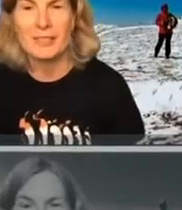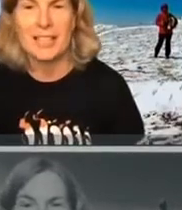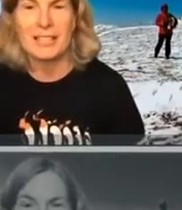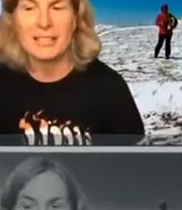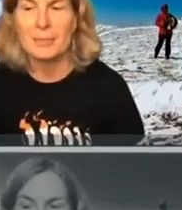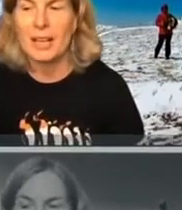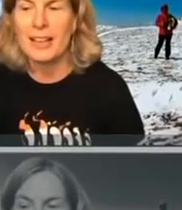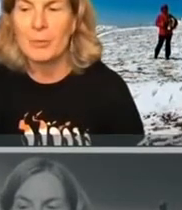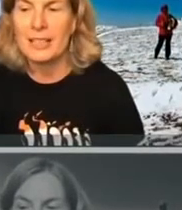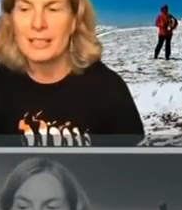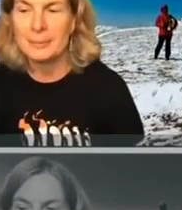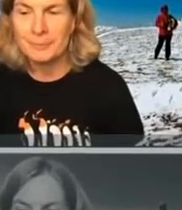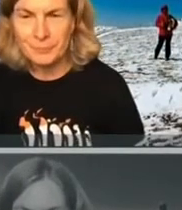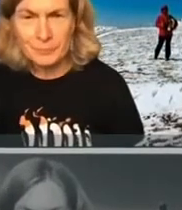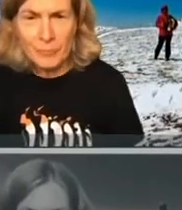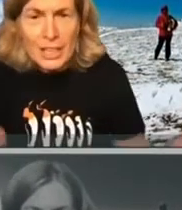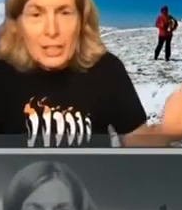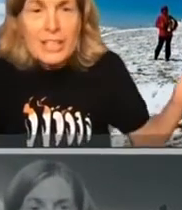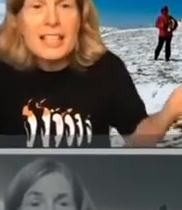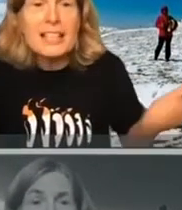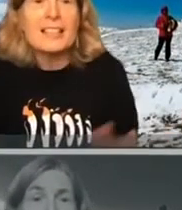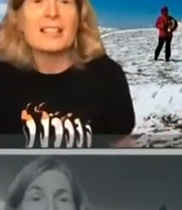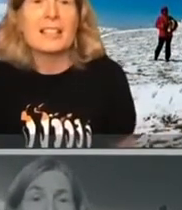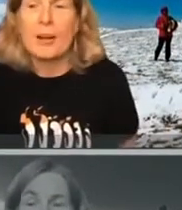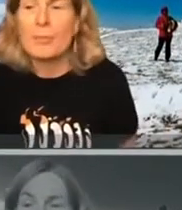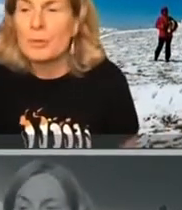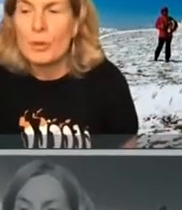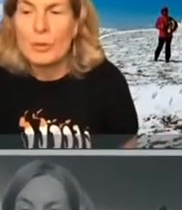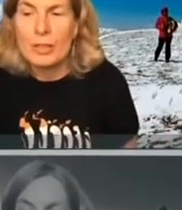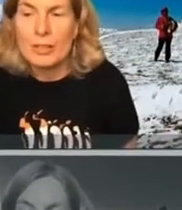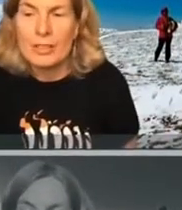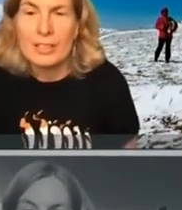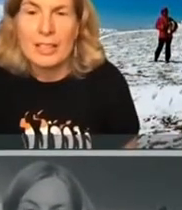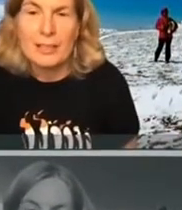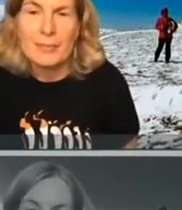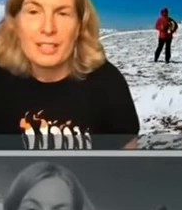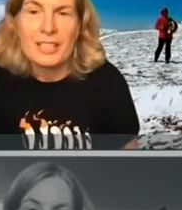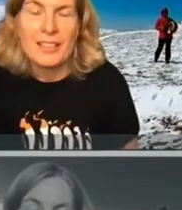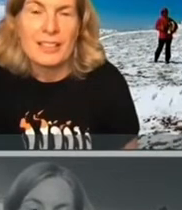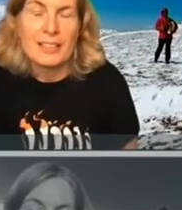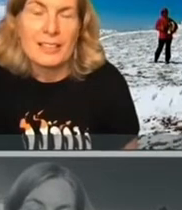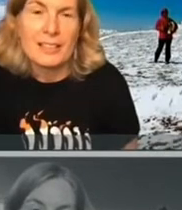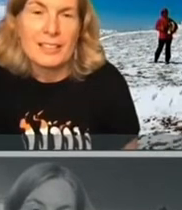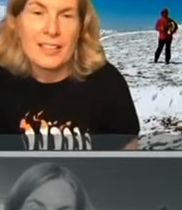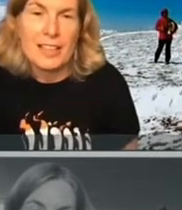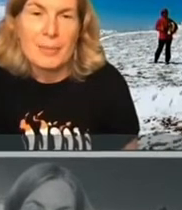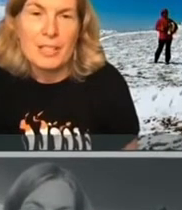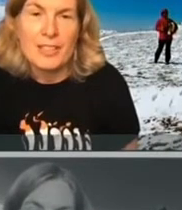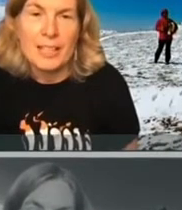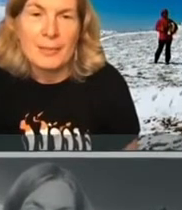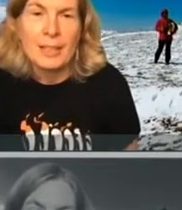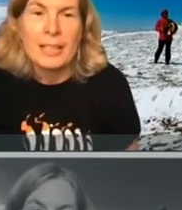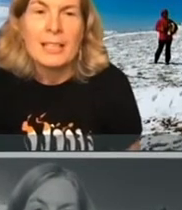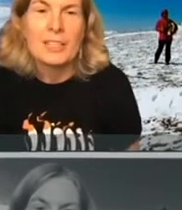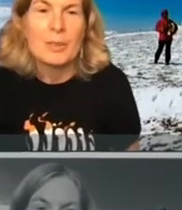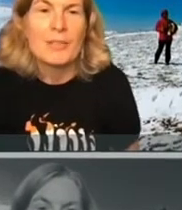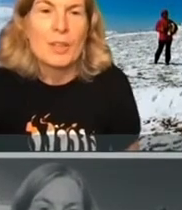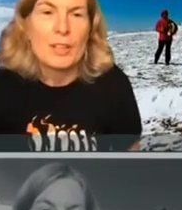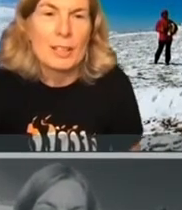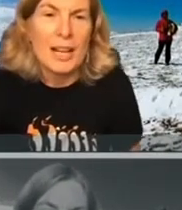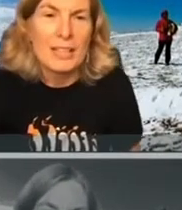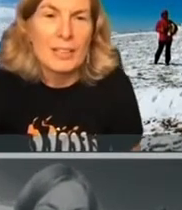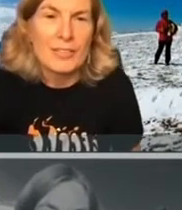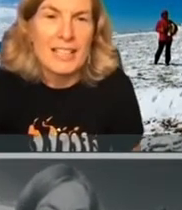en todo el hemisferio sur. Así que suceden muchas cosas en América del Sur, en Sudáfrica, en Australia y